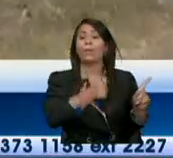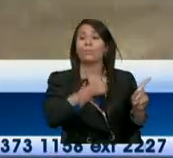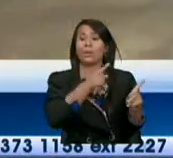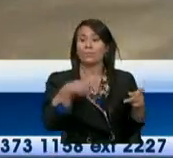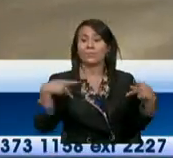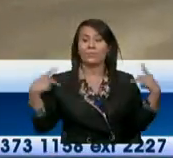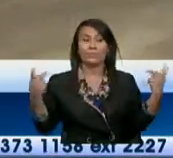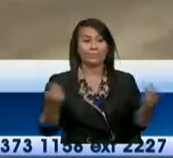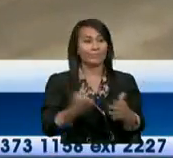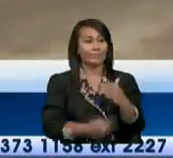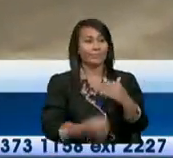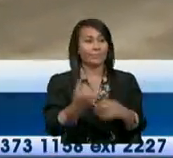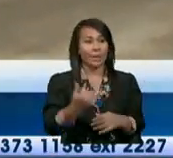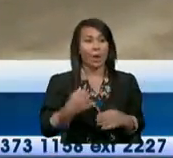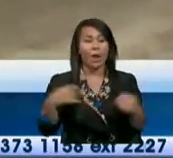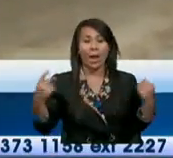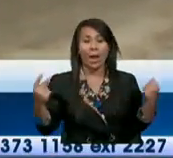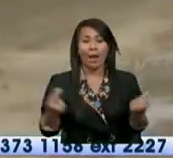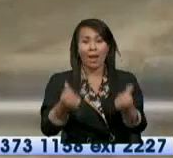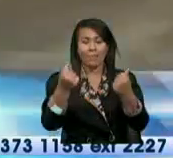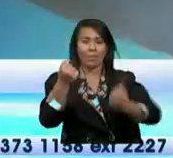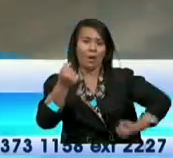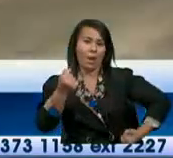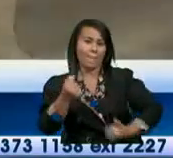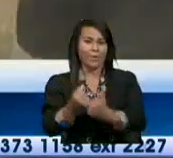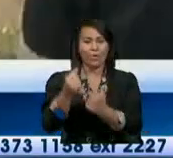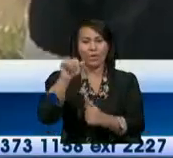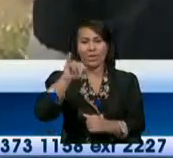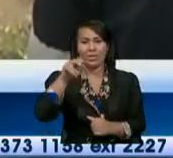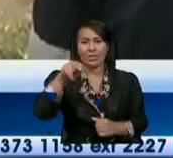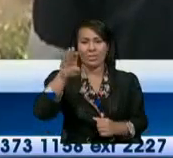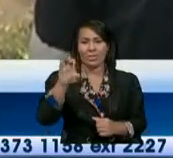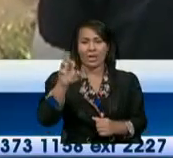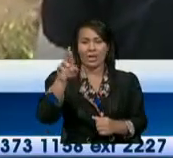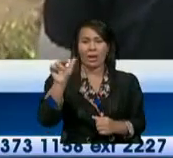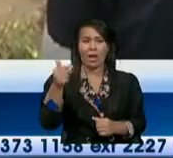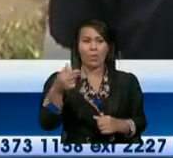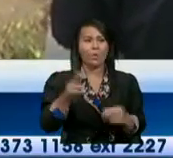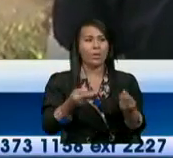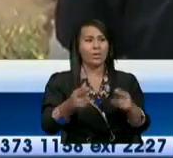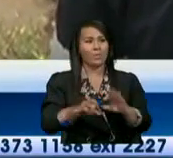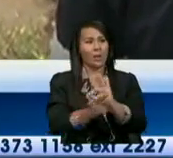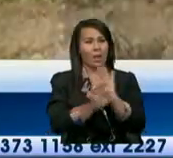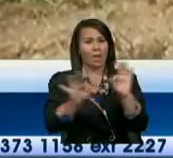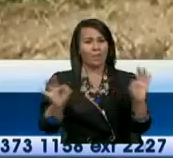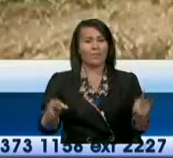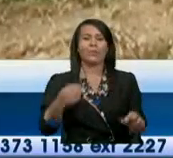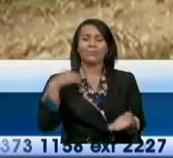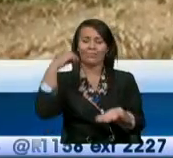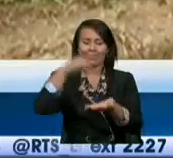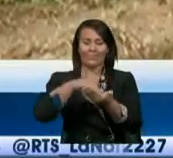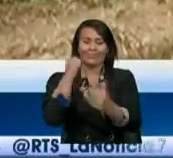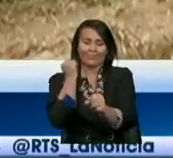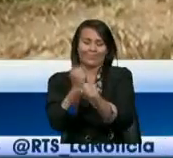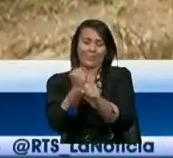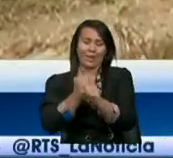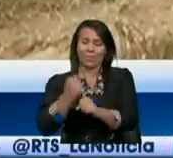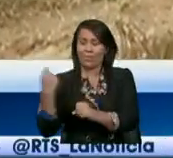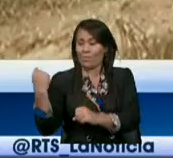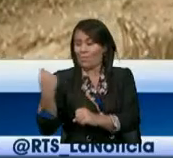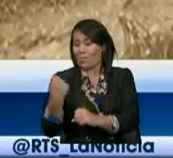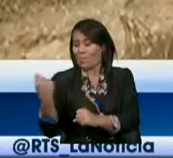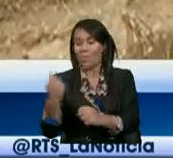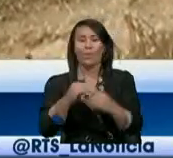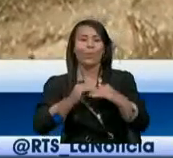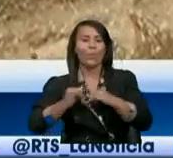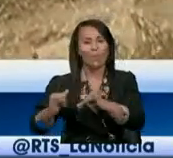que contaron con el inmediato respaldo de Interagua y Puerto Limpio. Y así se trató de un trabajo hombro a hombro